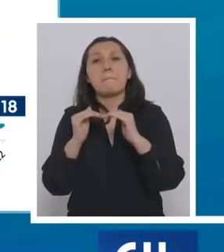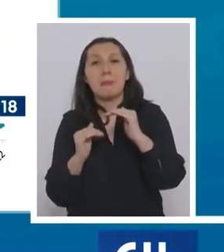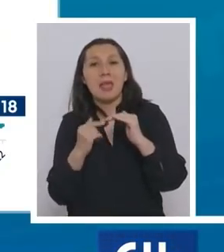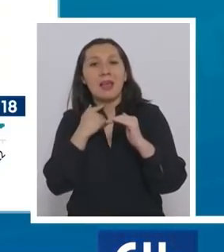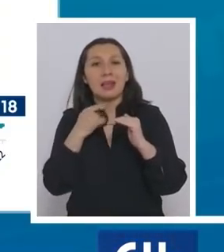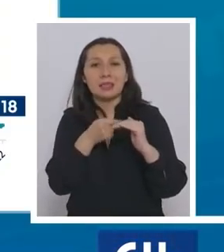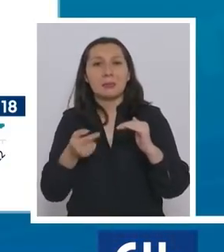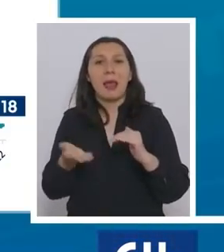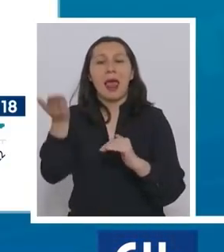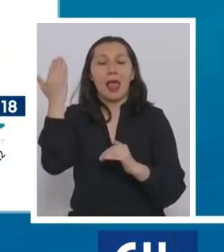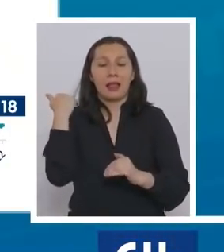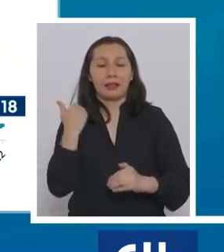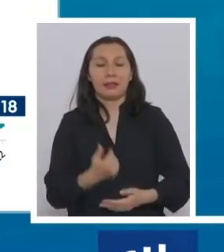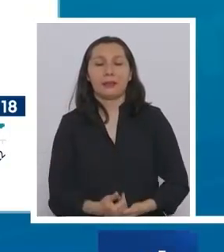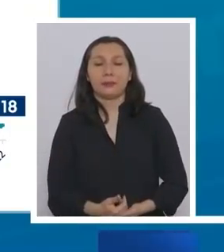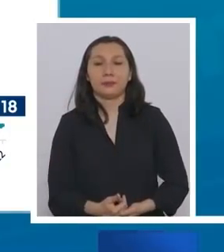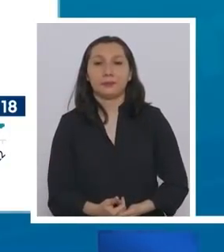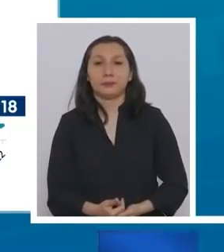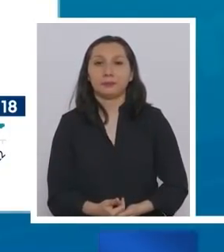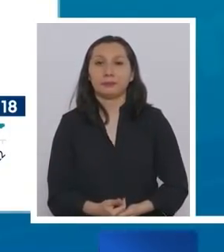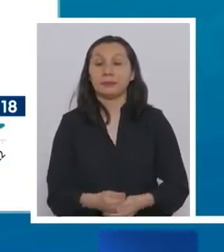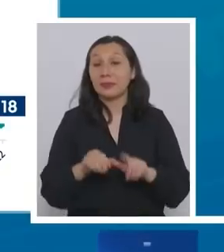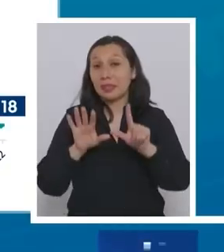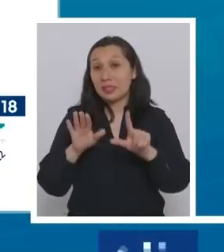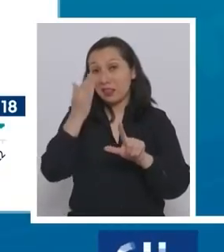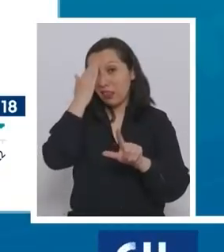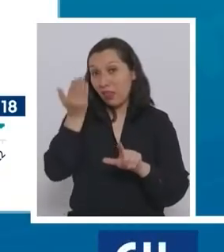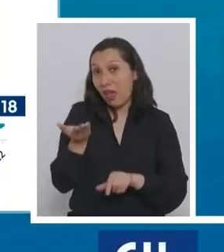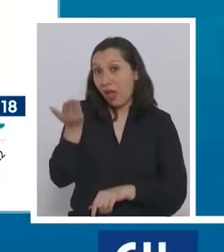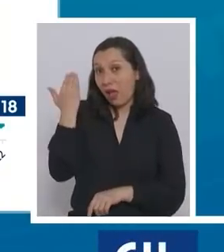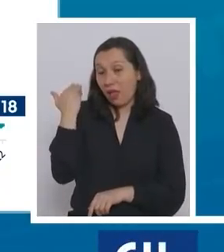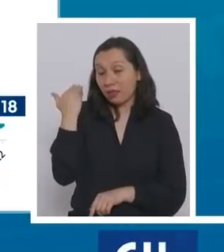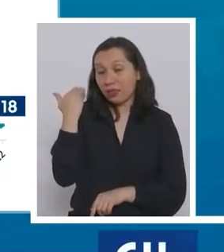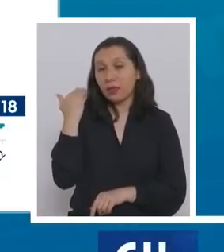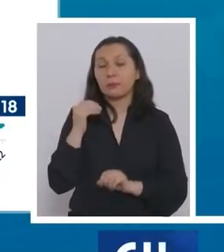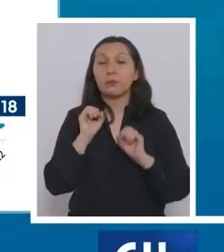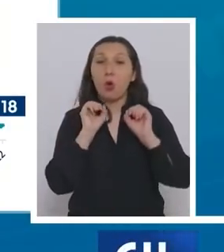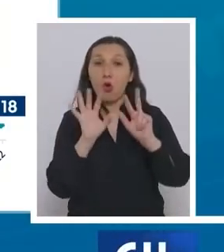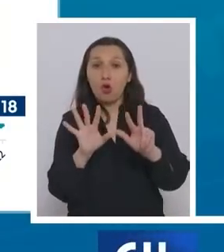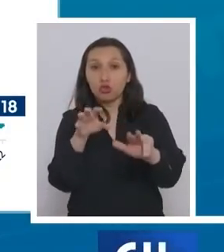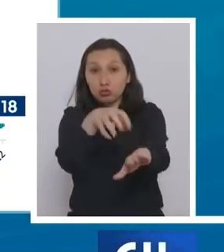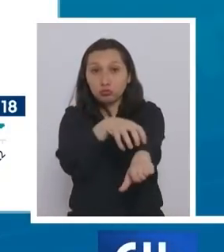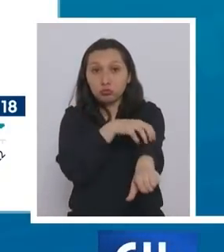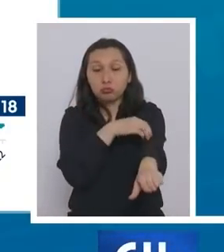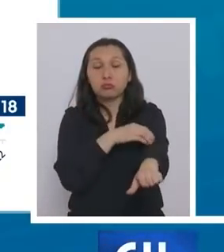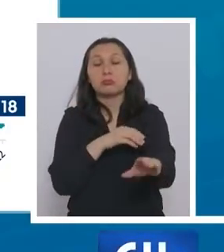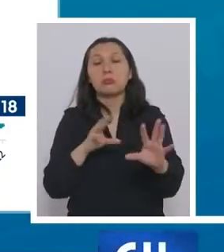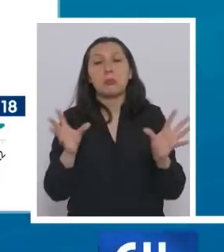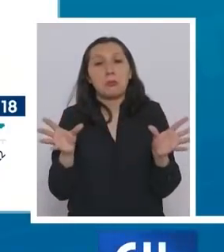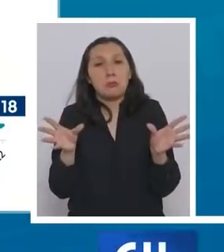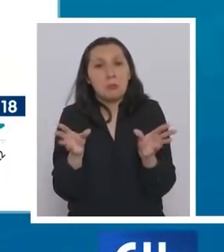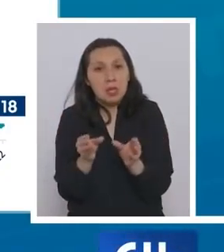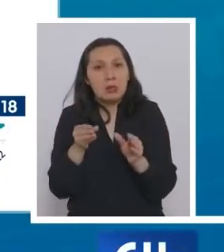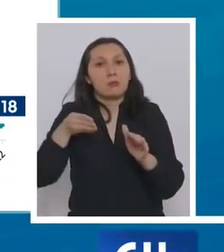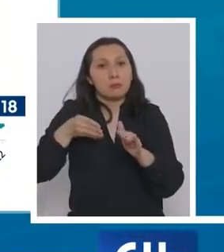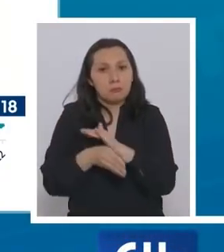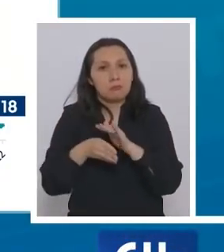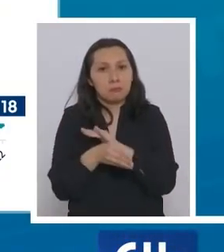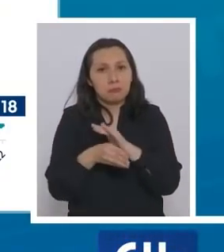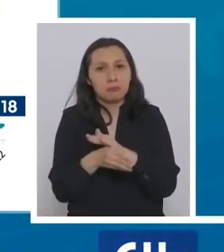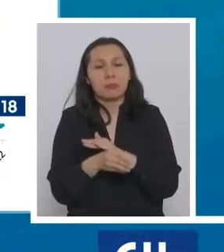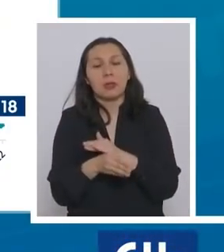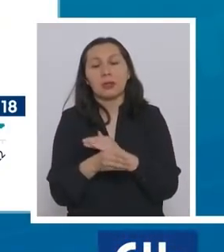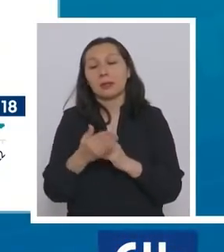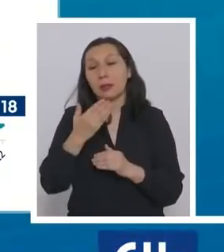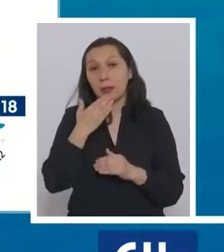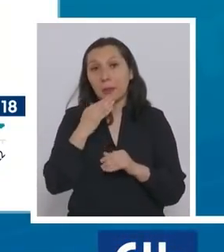la semana anterior. En los últimos 7 días, 8 regiones disminuyeron el número de ingresos